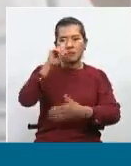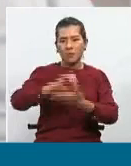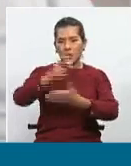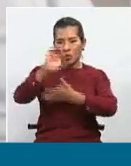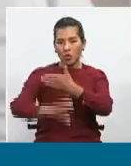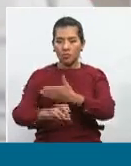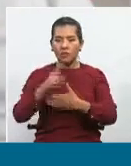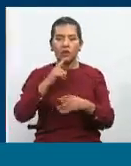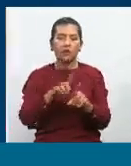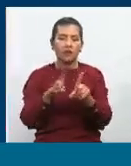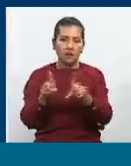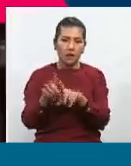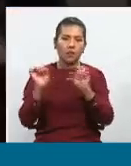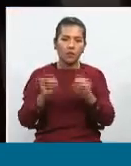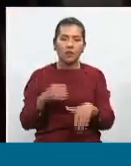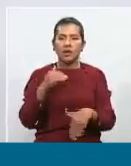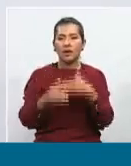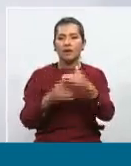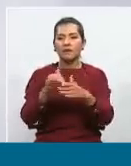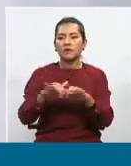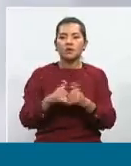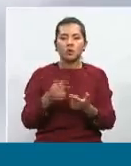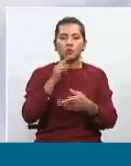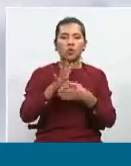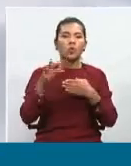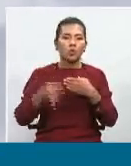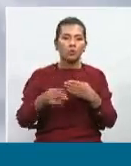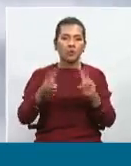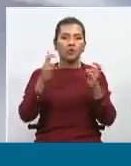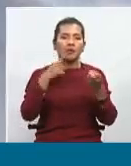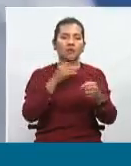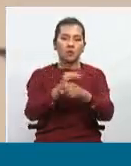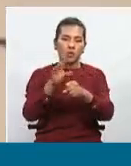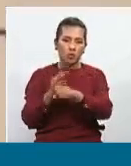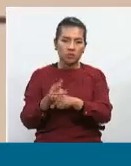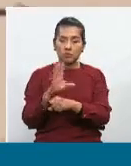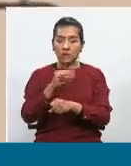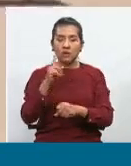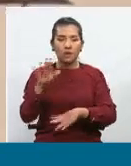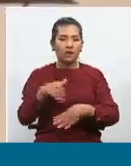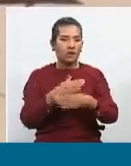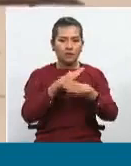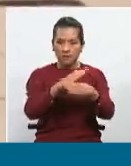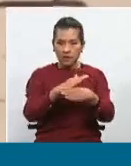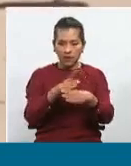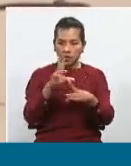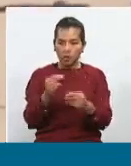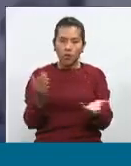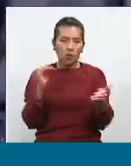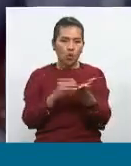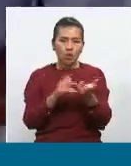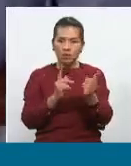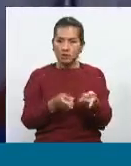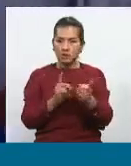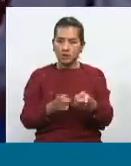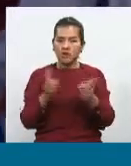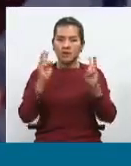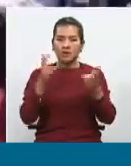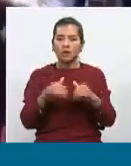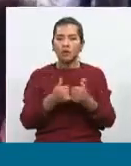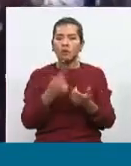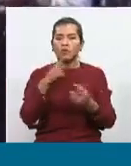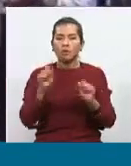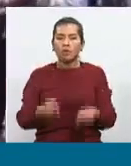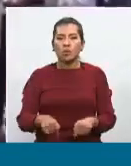generar lineamientos para avanzar en el cumplimiento de esta recomendación y evitar el principio de no repetición, que vuelvan a suceder